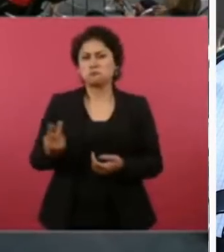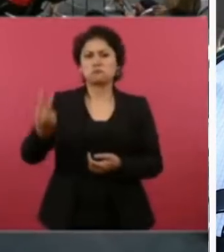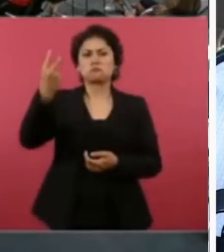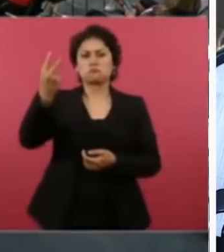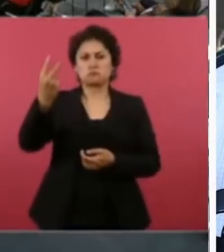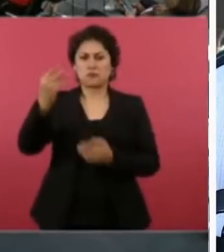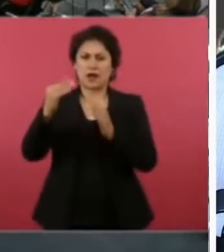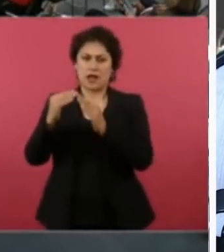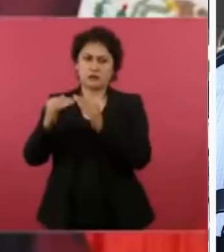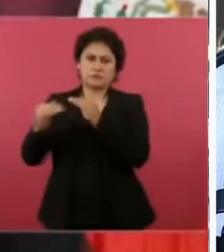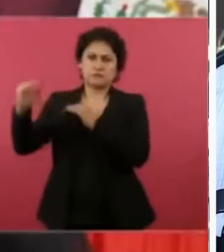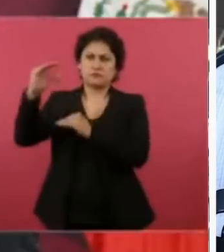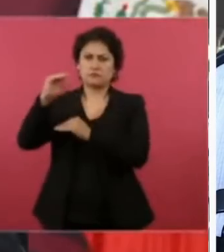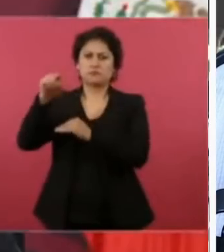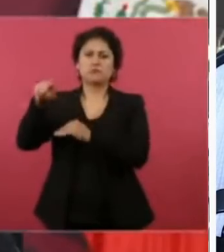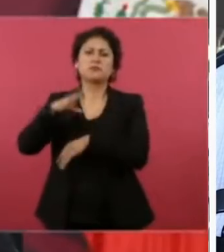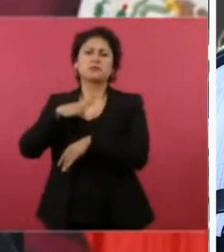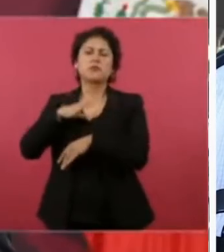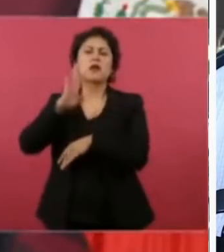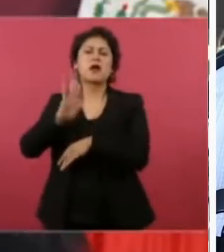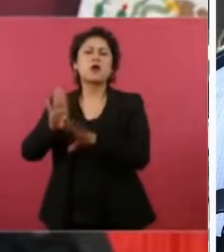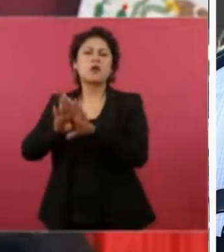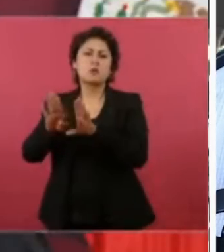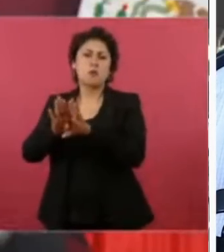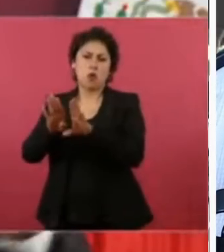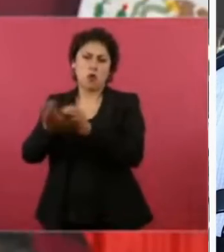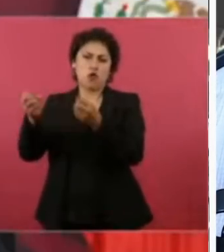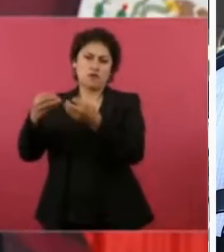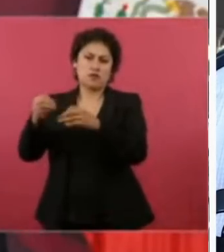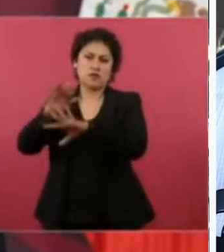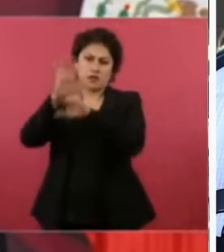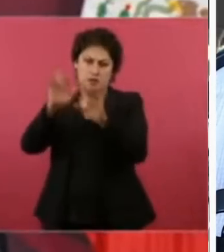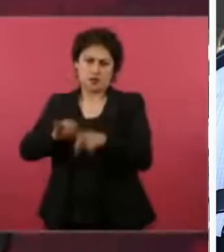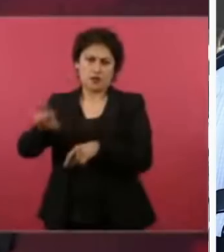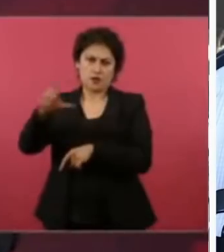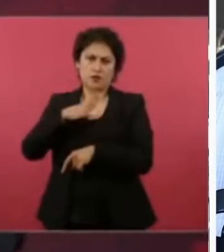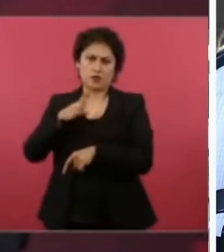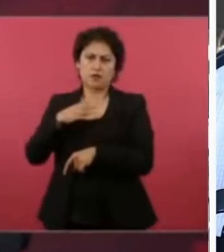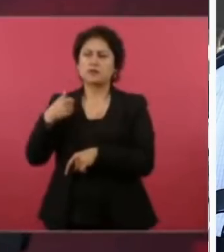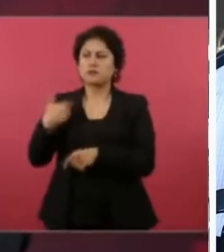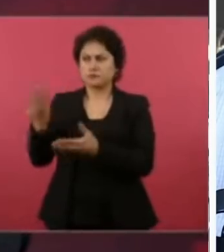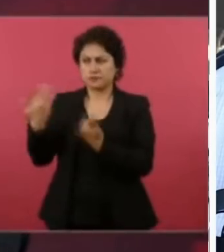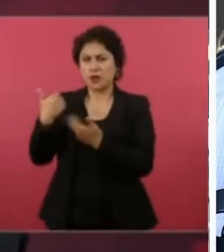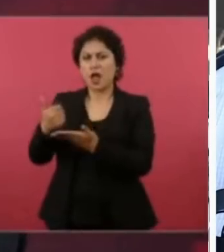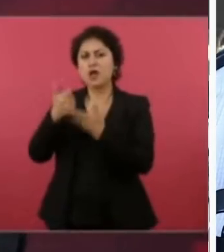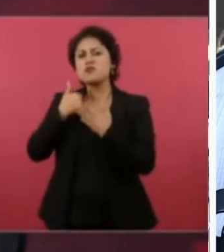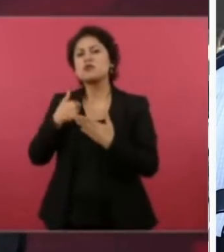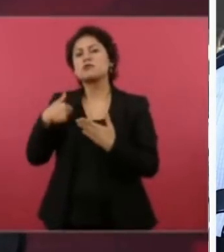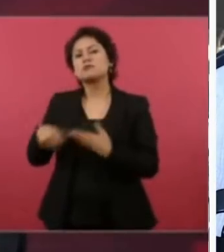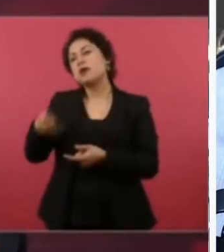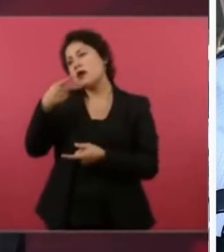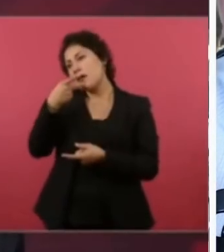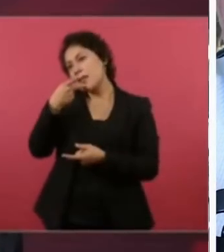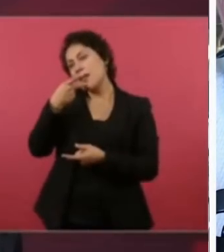piso, como un despacho, y ahí está la computadora, y ahí le dicté